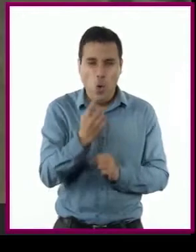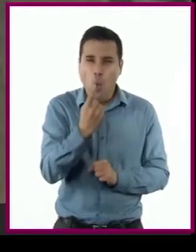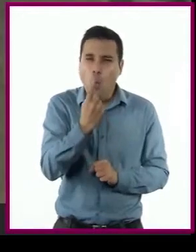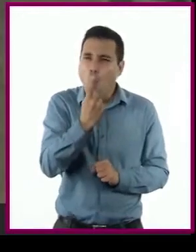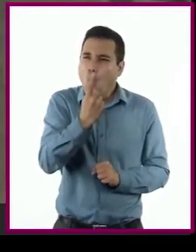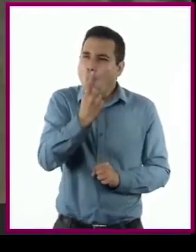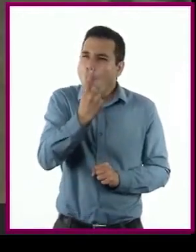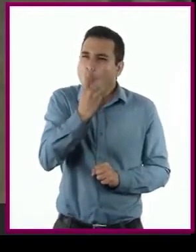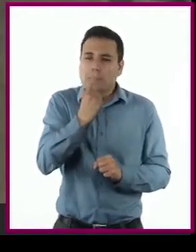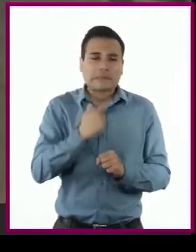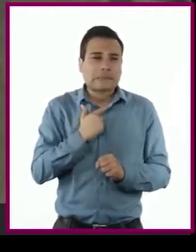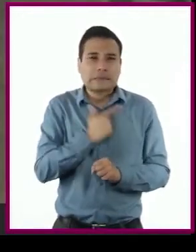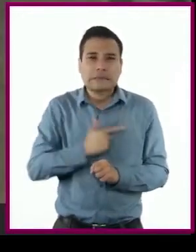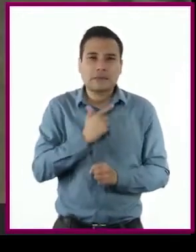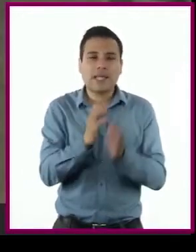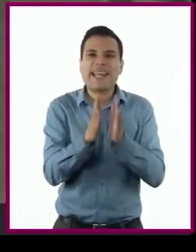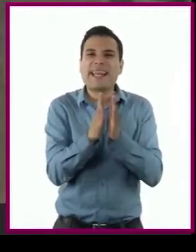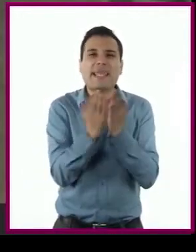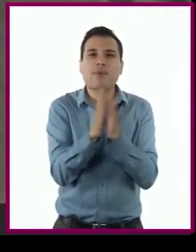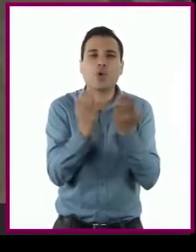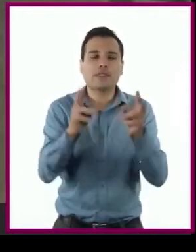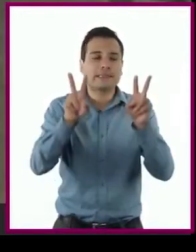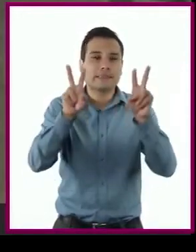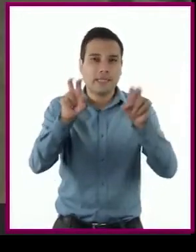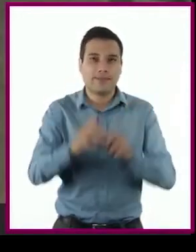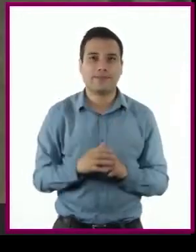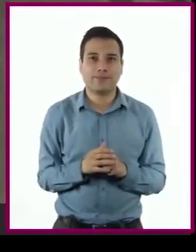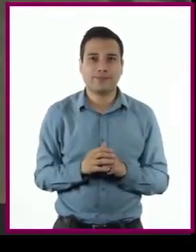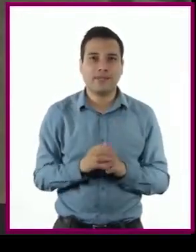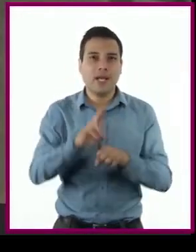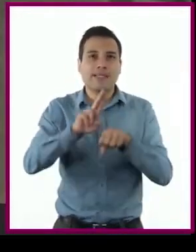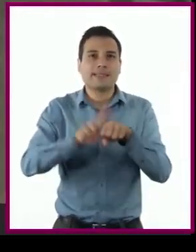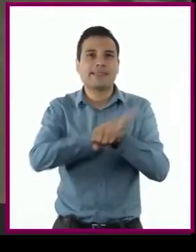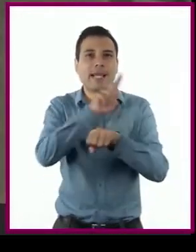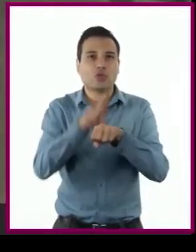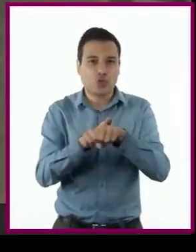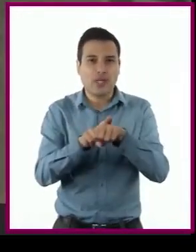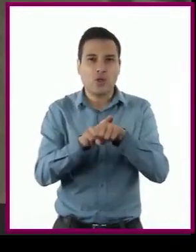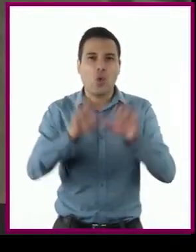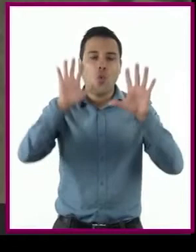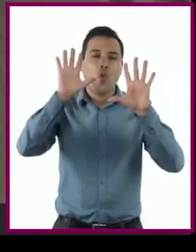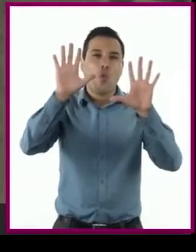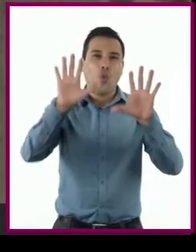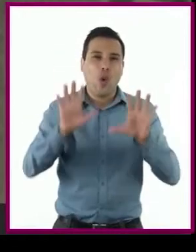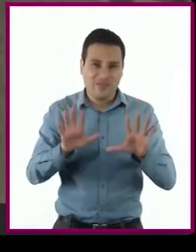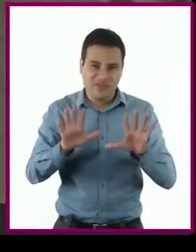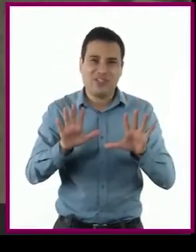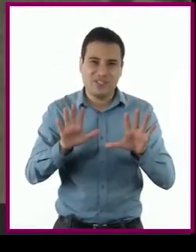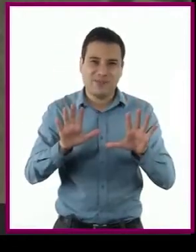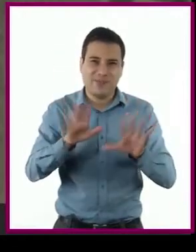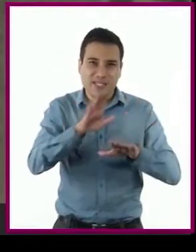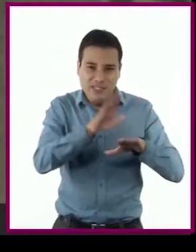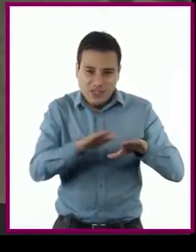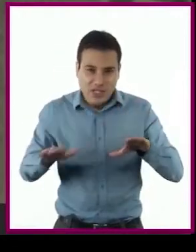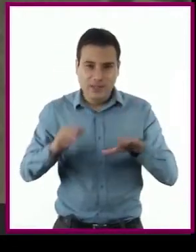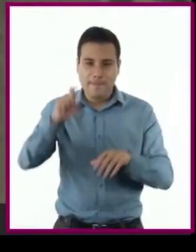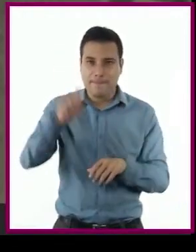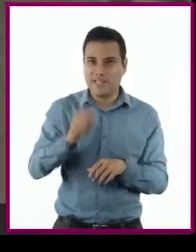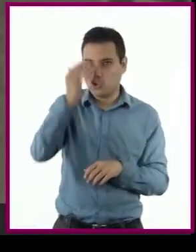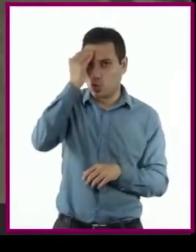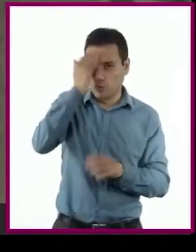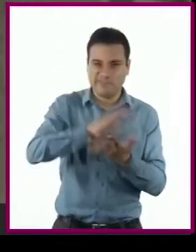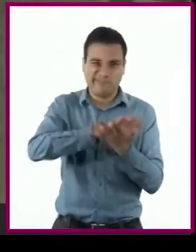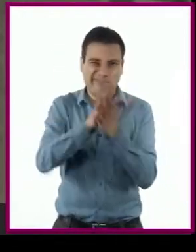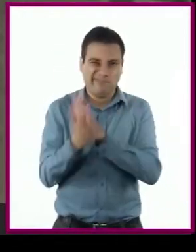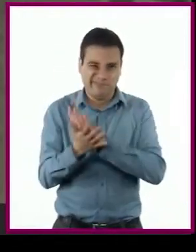curiosidad fue un libro llamado Natural Wonders Every Child Should Know, que en español se